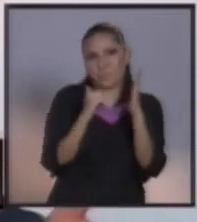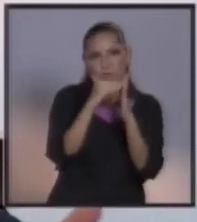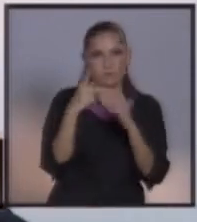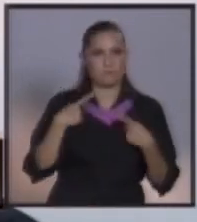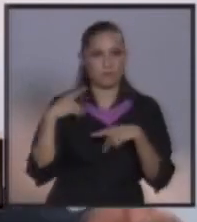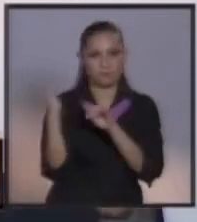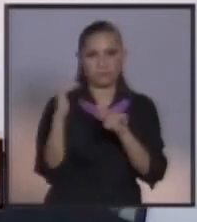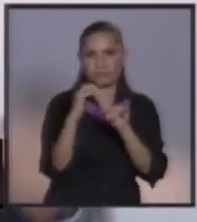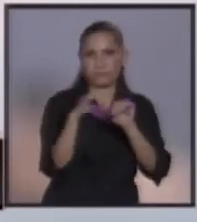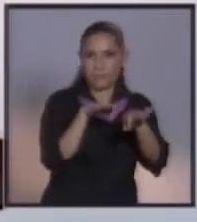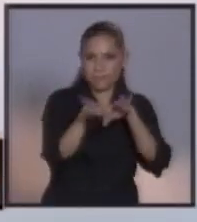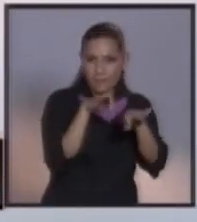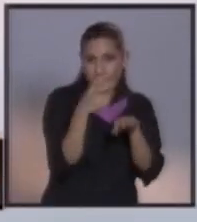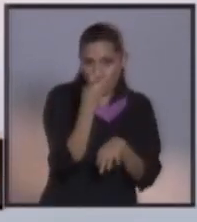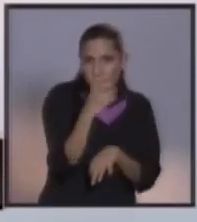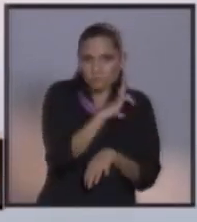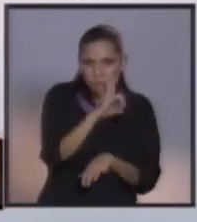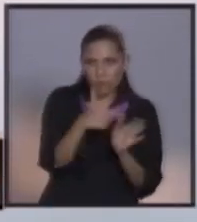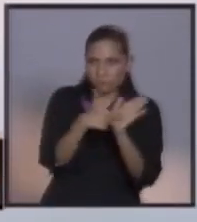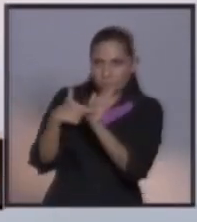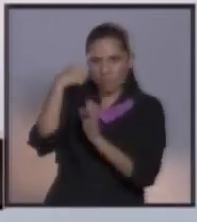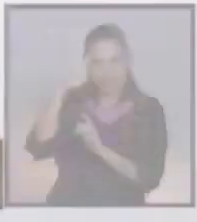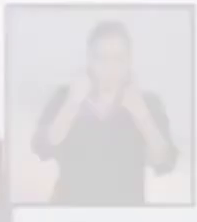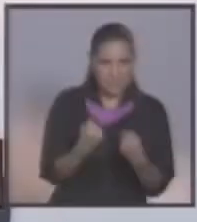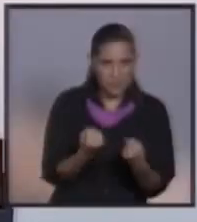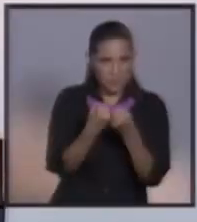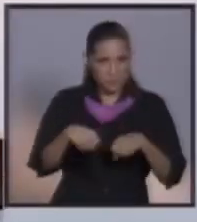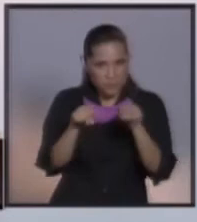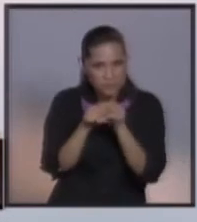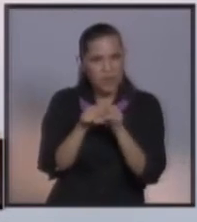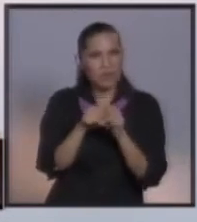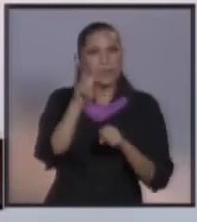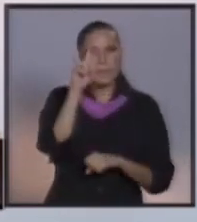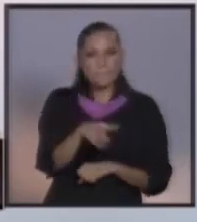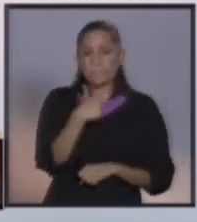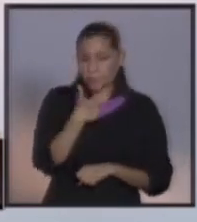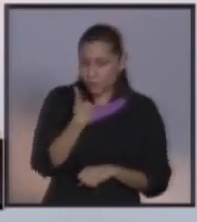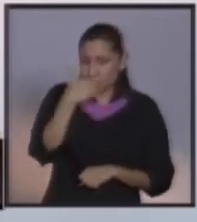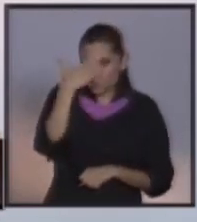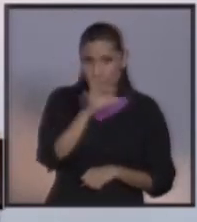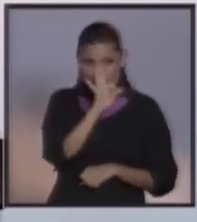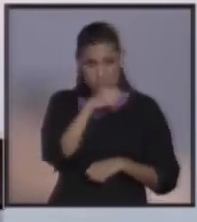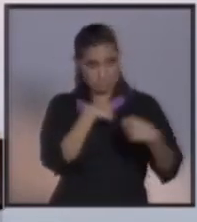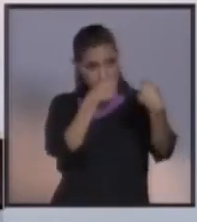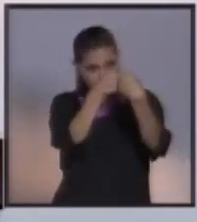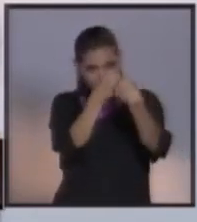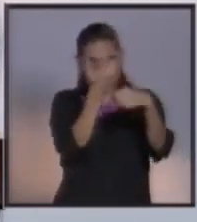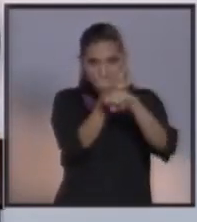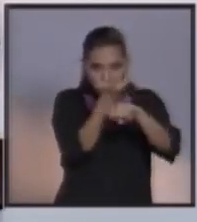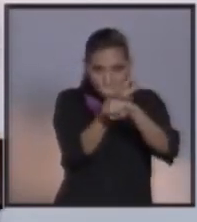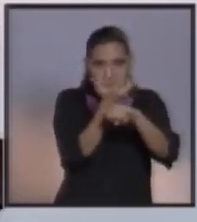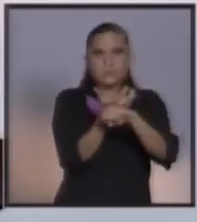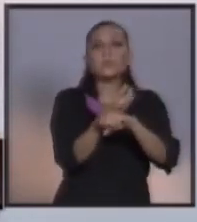escenarios internacionales para que más inversión productiva venga a nuestro país. Estoy convencido que la vecindad con los Estados Unidos debe permitirnos, primero,